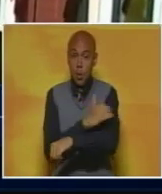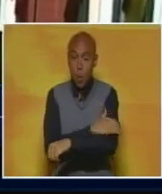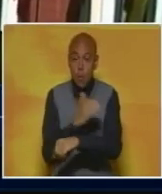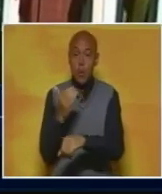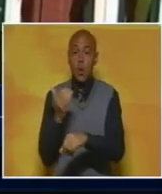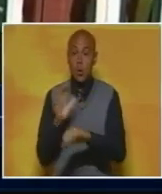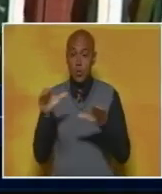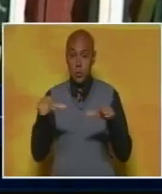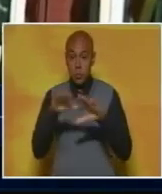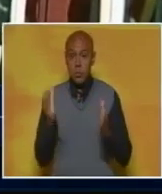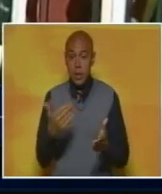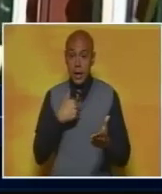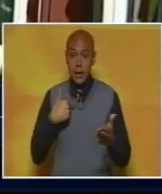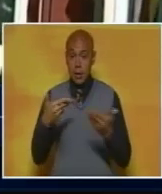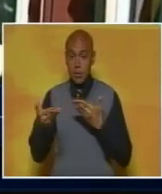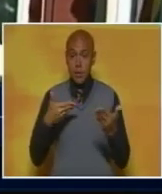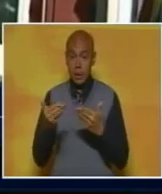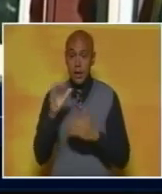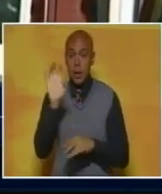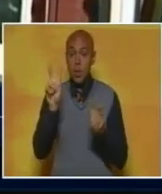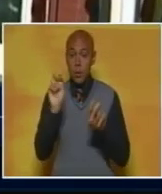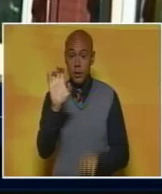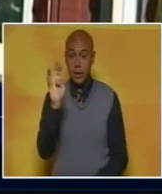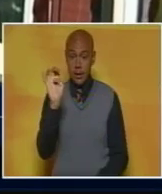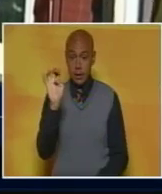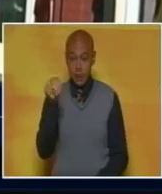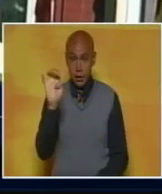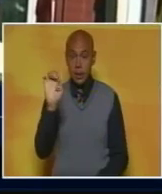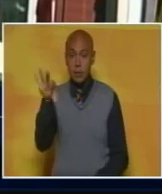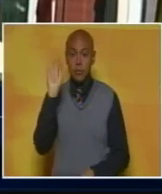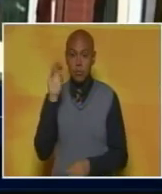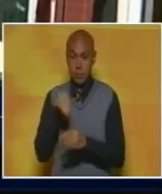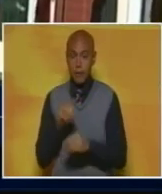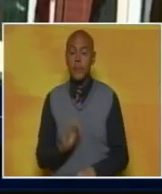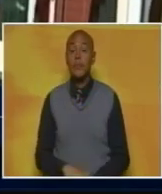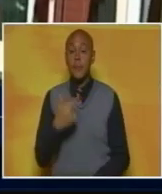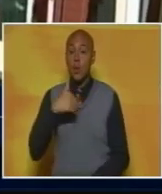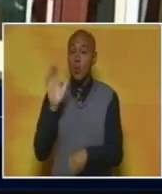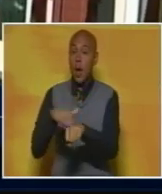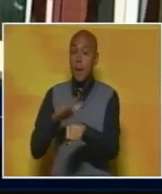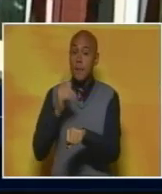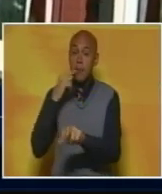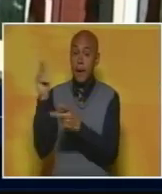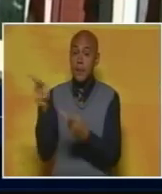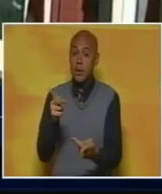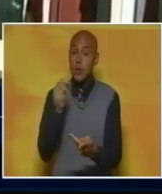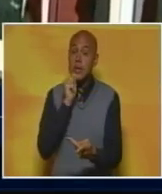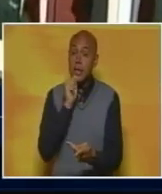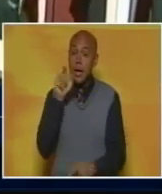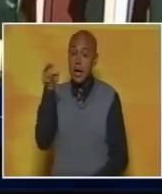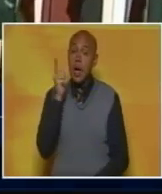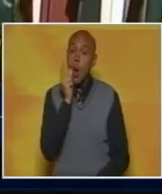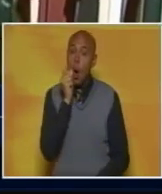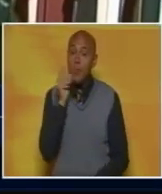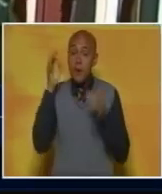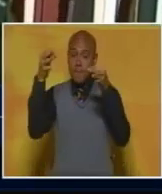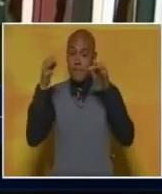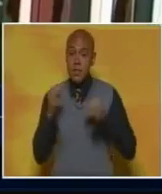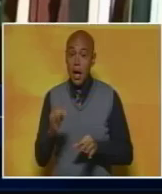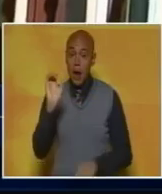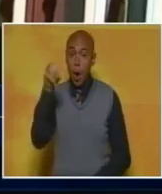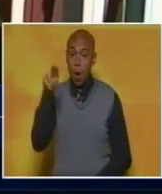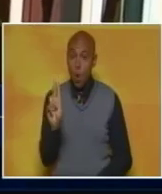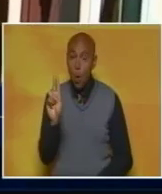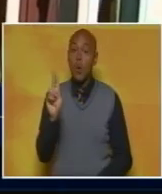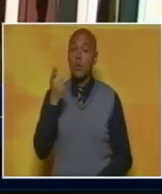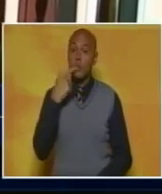oposición para renovar el Consejo Nacional Electoral. Y los invito al secretario general de la ONU,